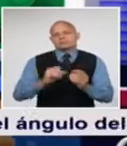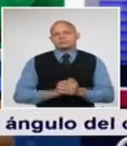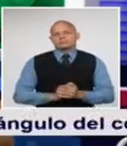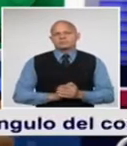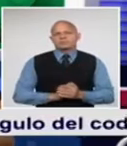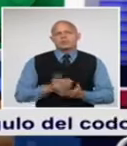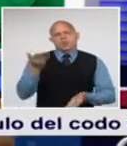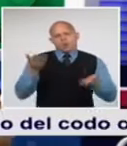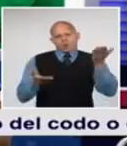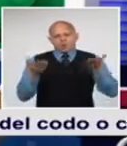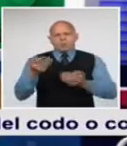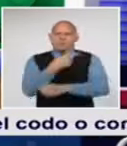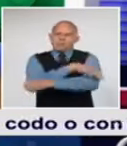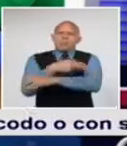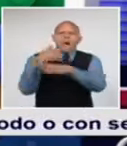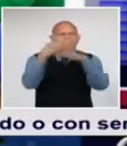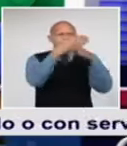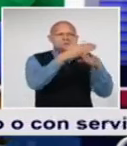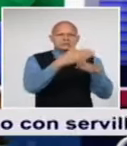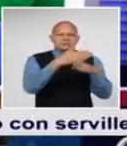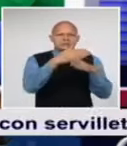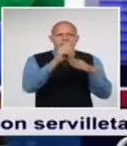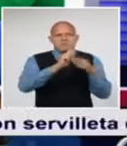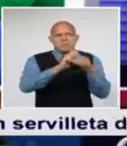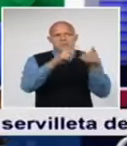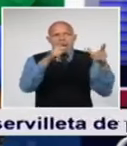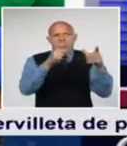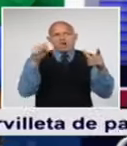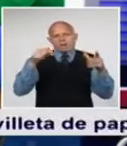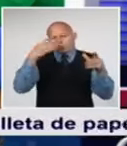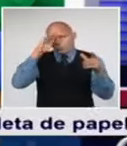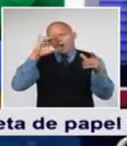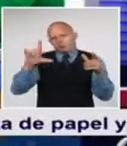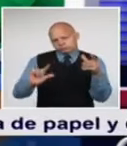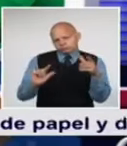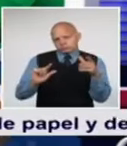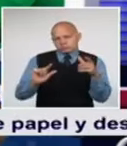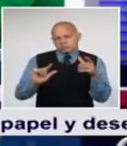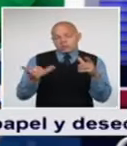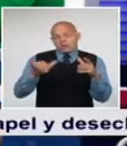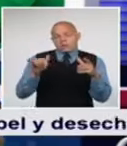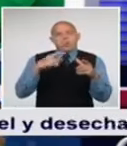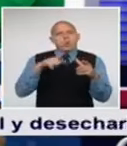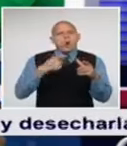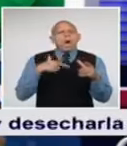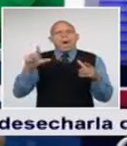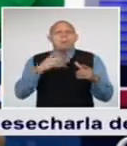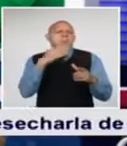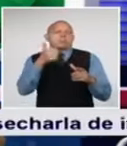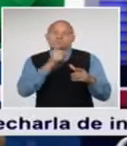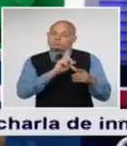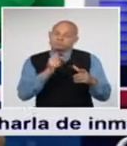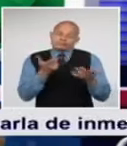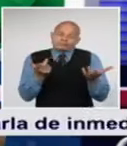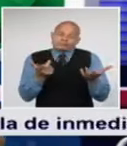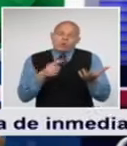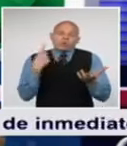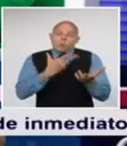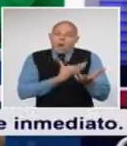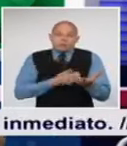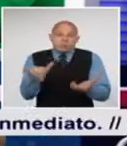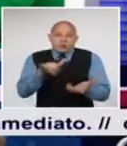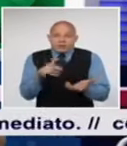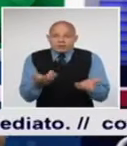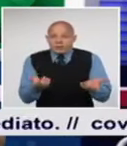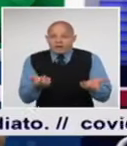de las Américas, que es de 2,43, pero elevada para nuestros propósitos, por lo cual